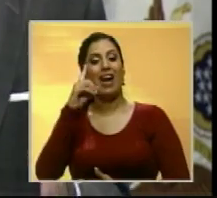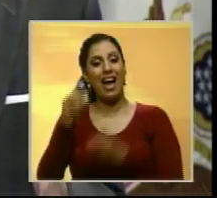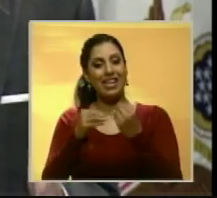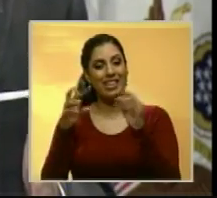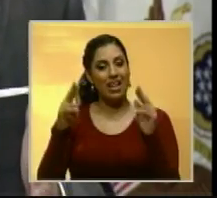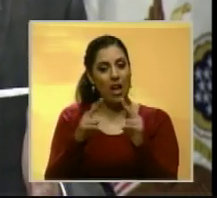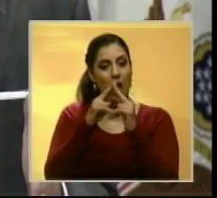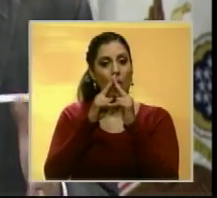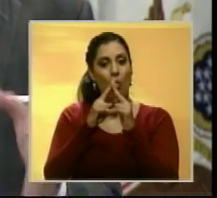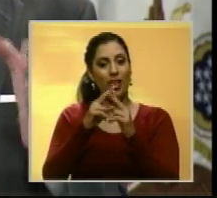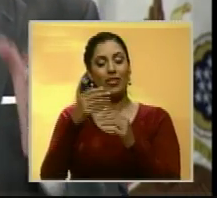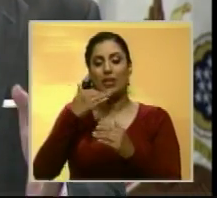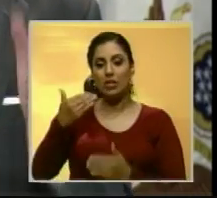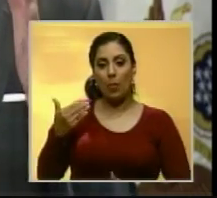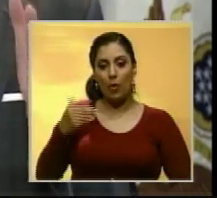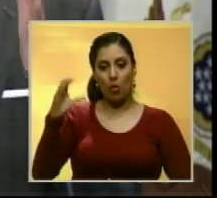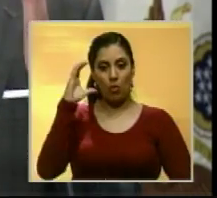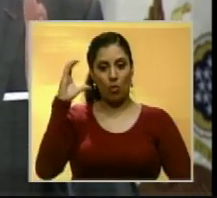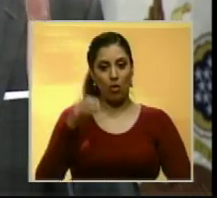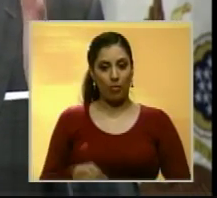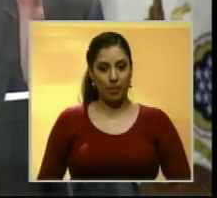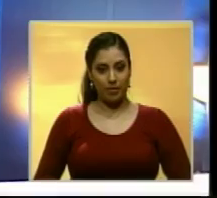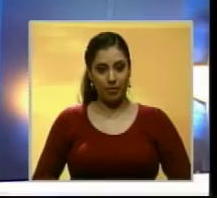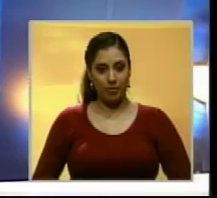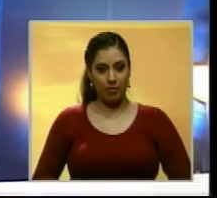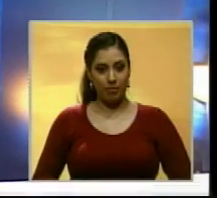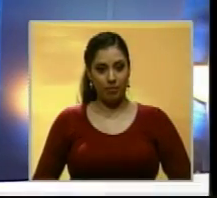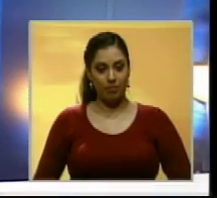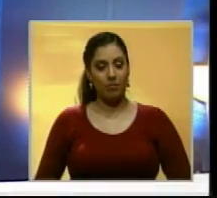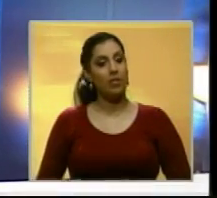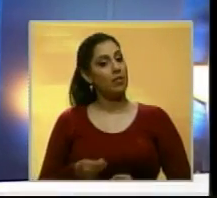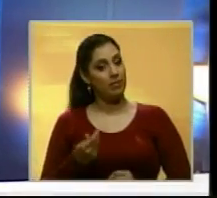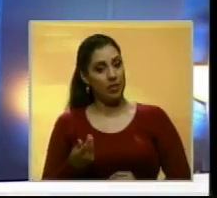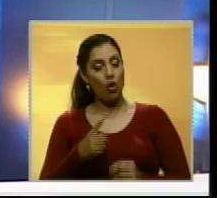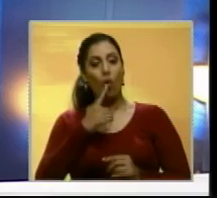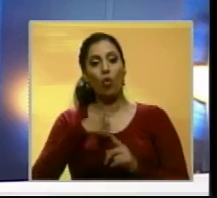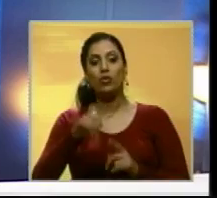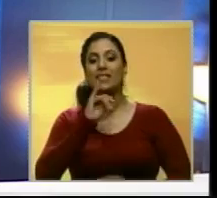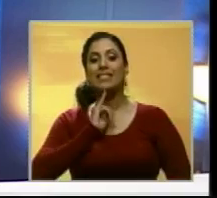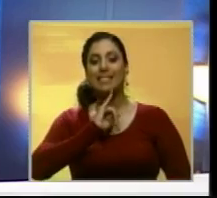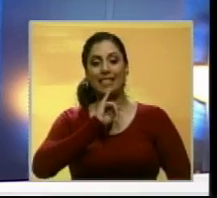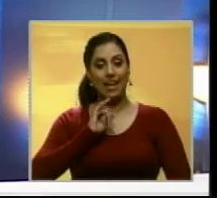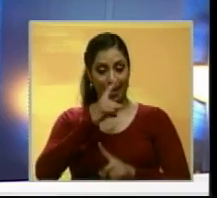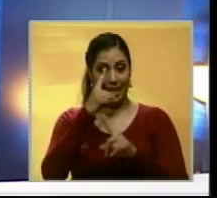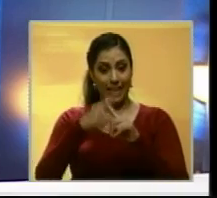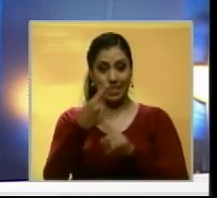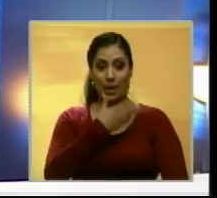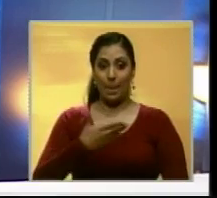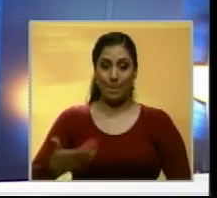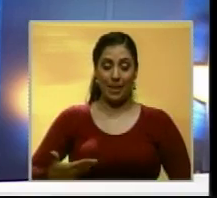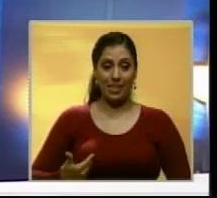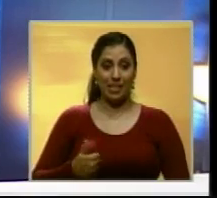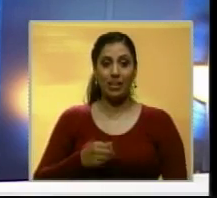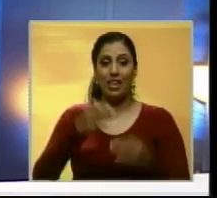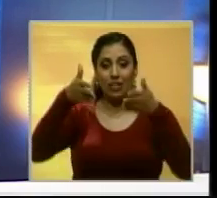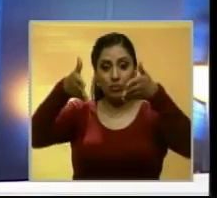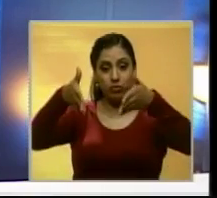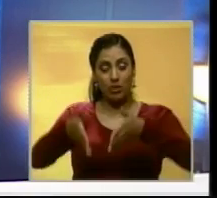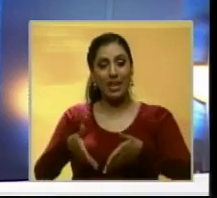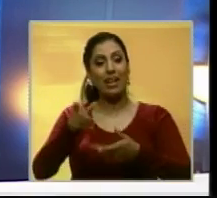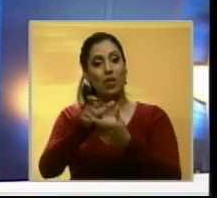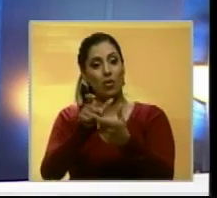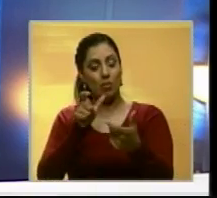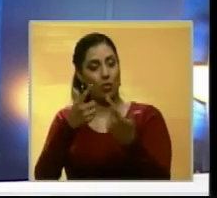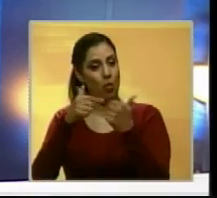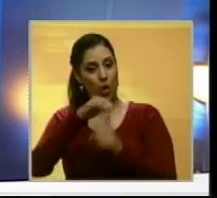durante un encuentro reciente en Colombia. En Israel, el expresidente Shimon Peres fue enterrado en el cementerio de